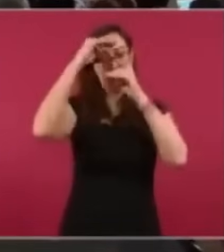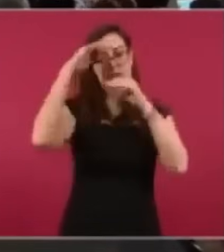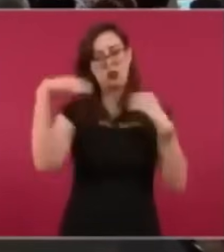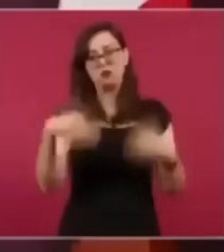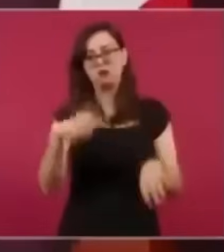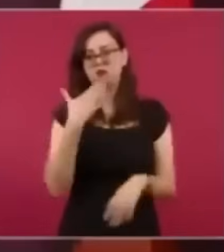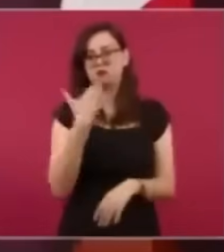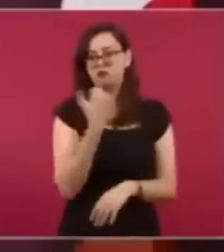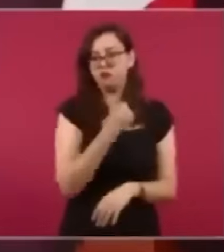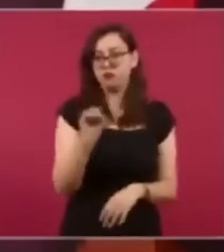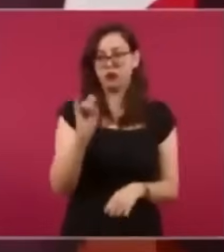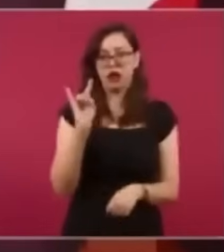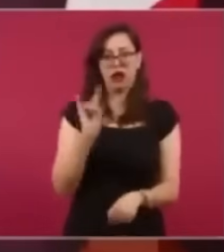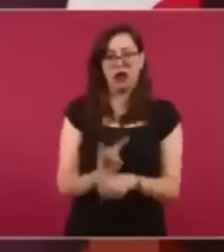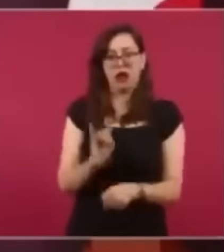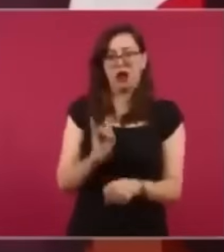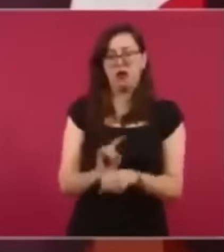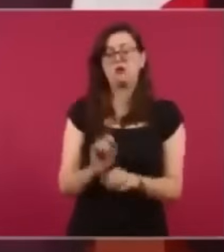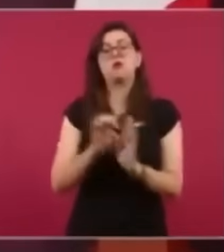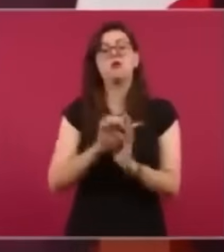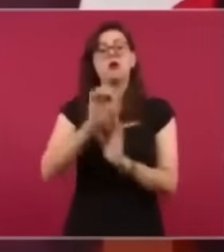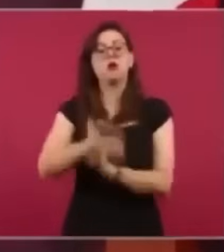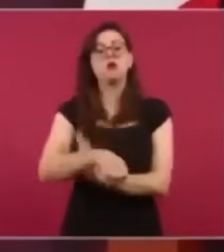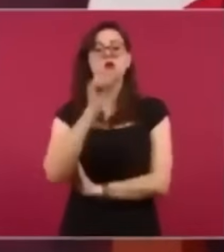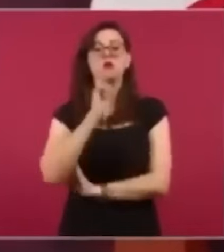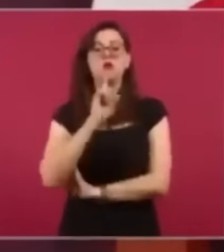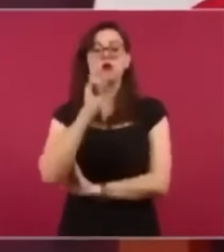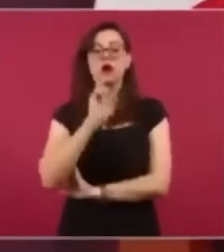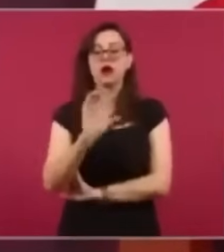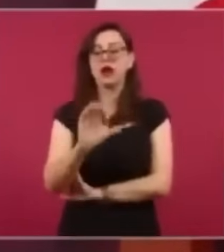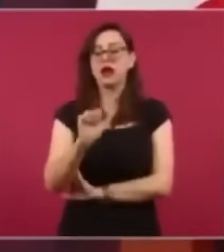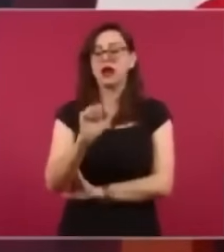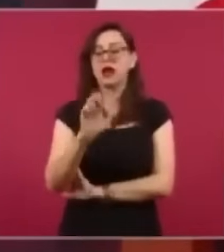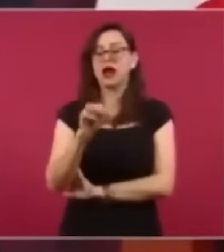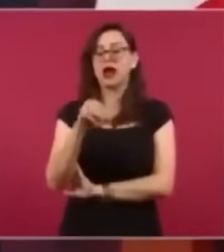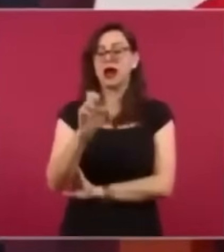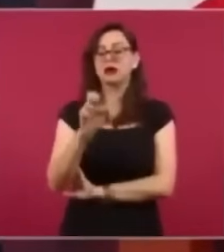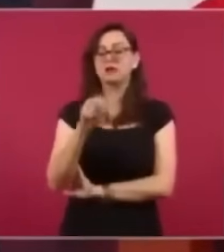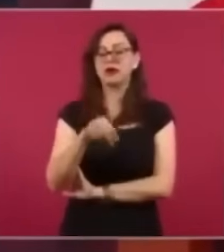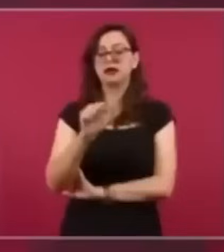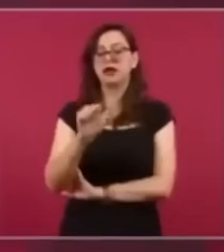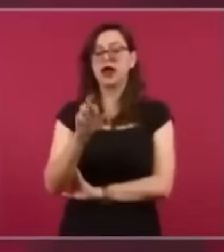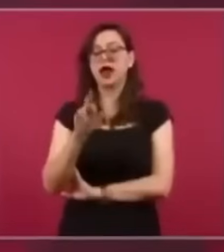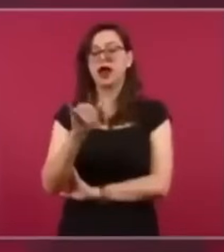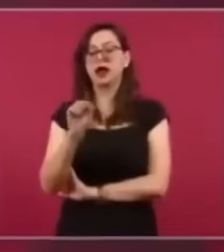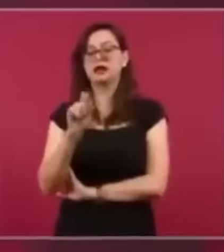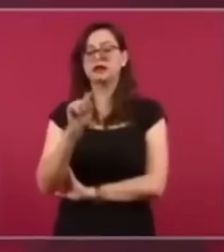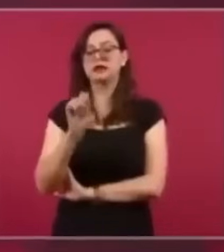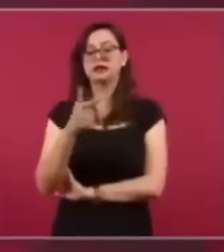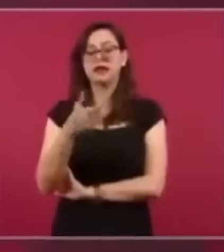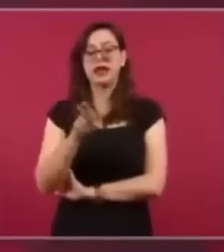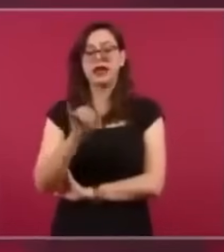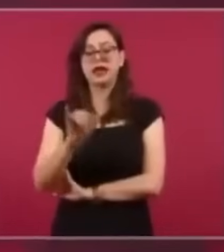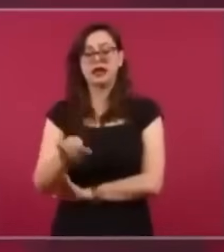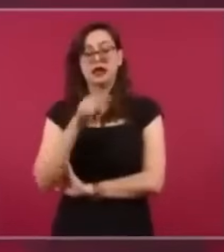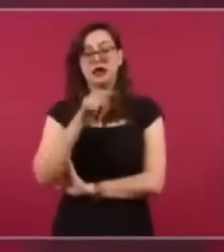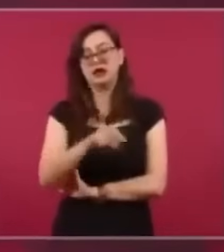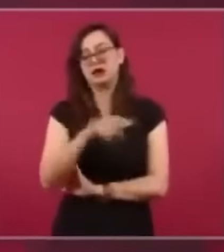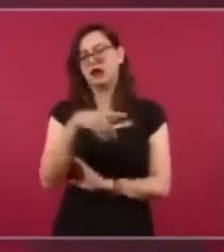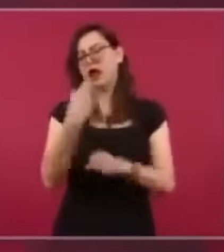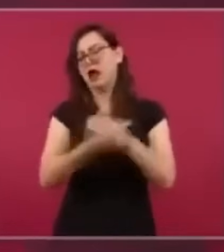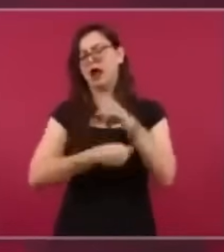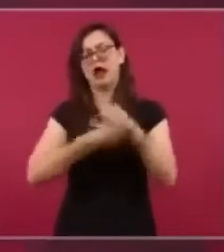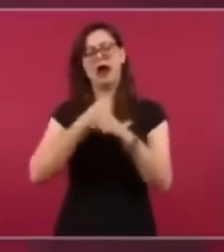Carmen Aristegui durante mucho tiempo estuvo apareciendo como independiente y